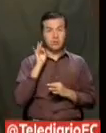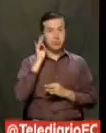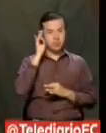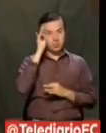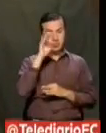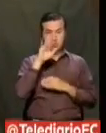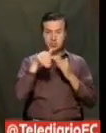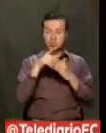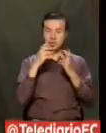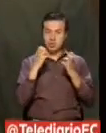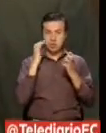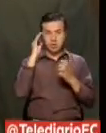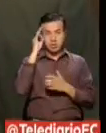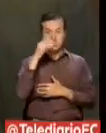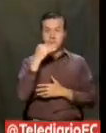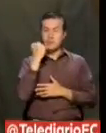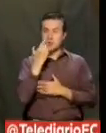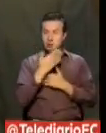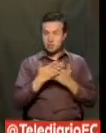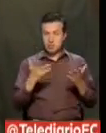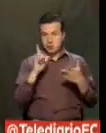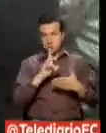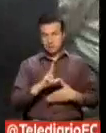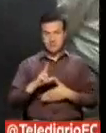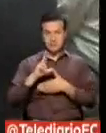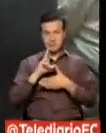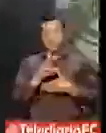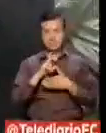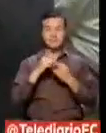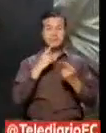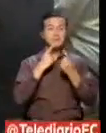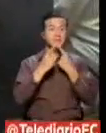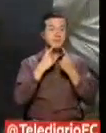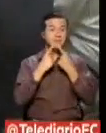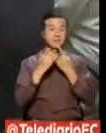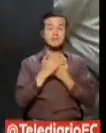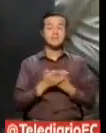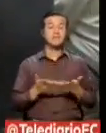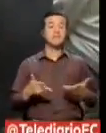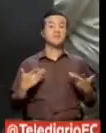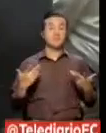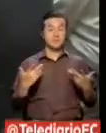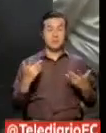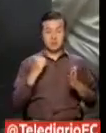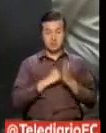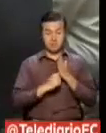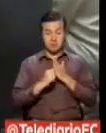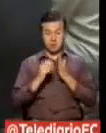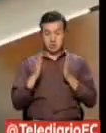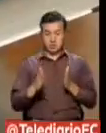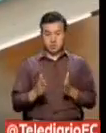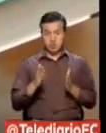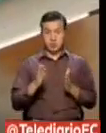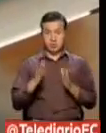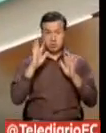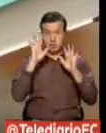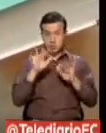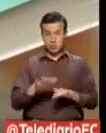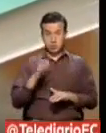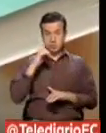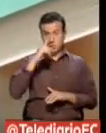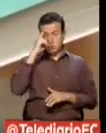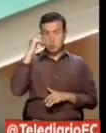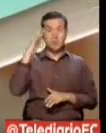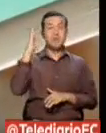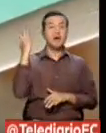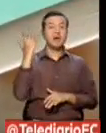que todos quisiéramos para el conjunto de América Latina. El diálogo no solo estuvo acompañado de varios ministros y secretarios de Estado, sino también de